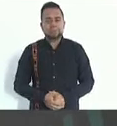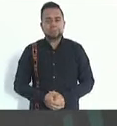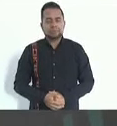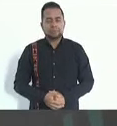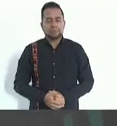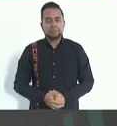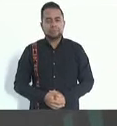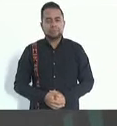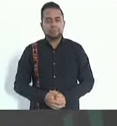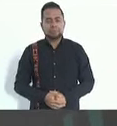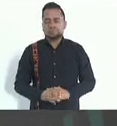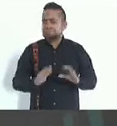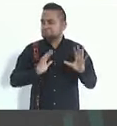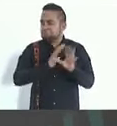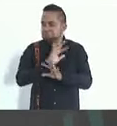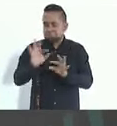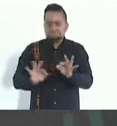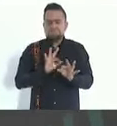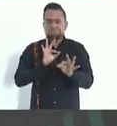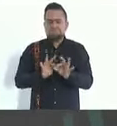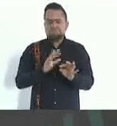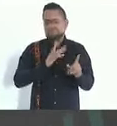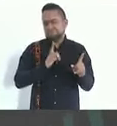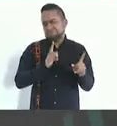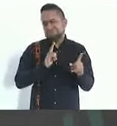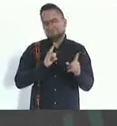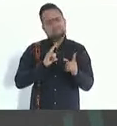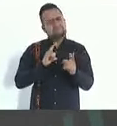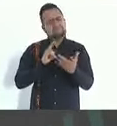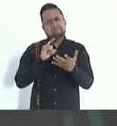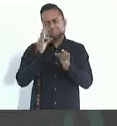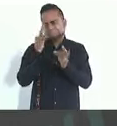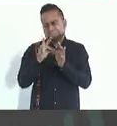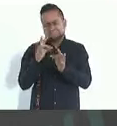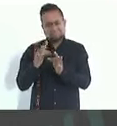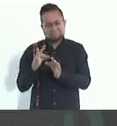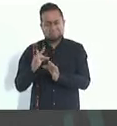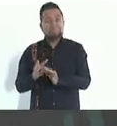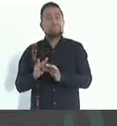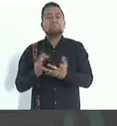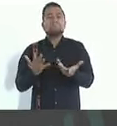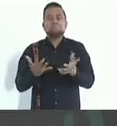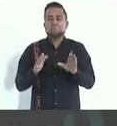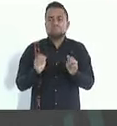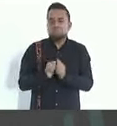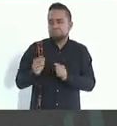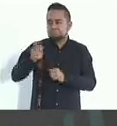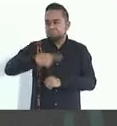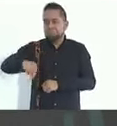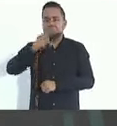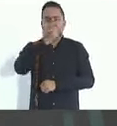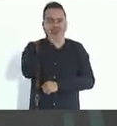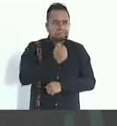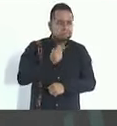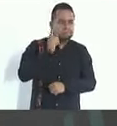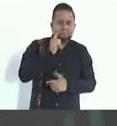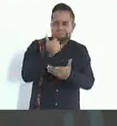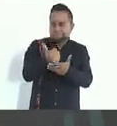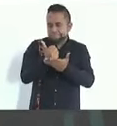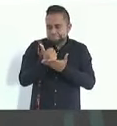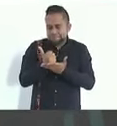hemos logrado pues muchas cosas entre todas, entre todos.